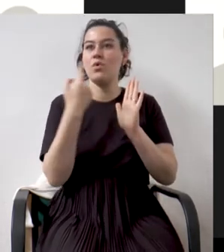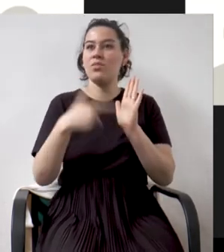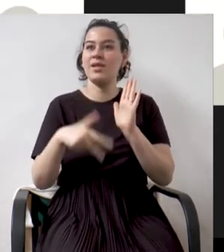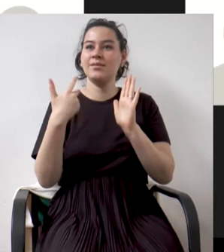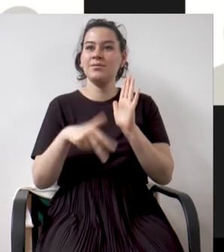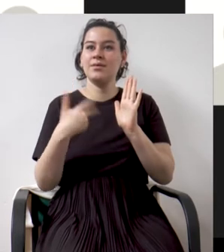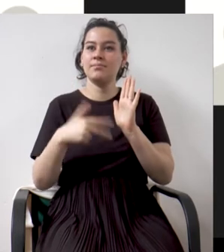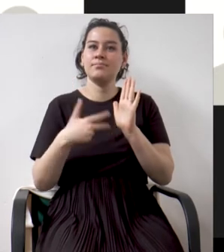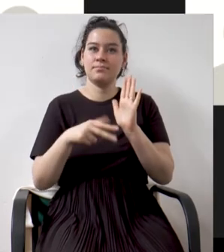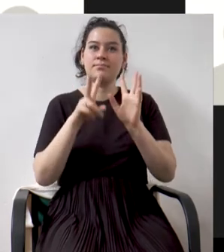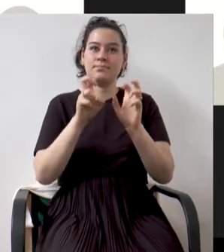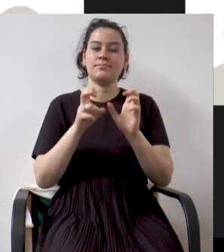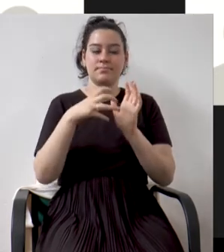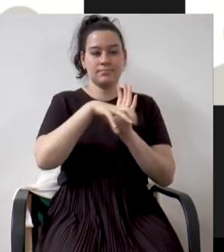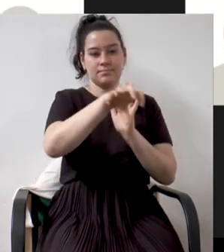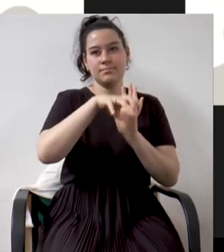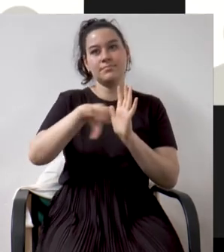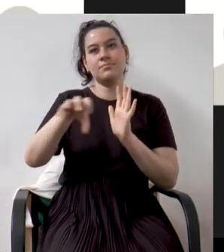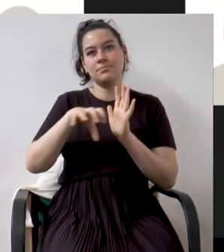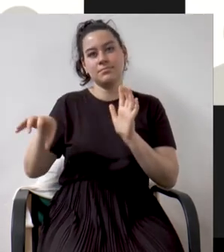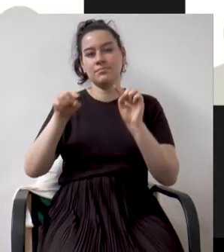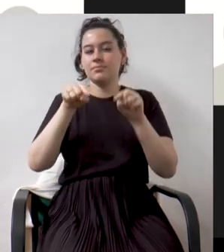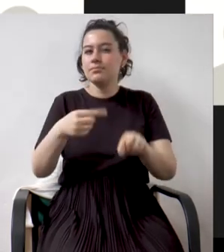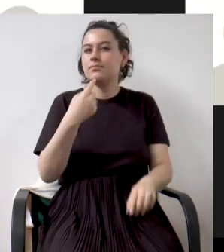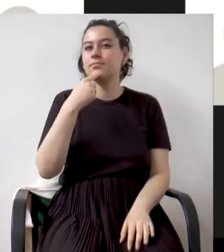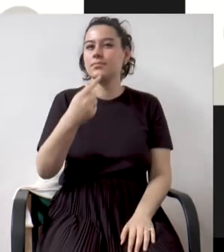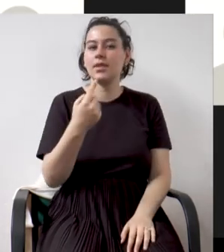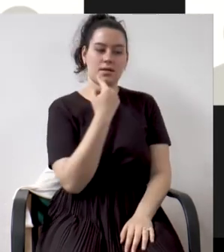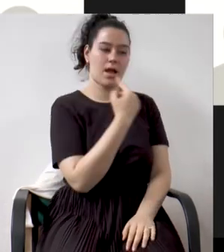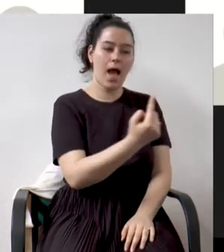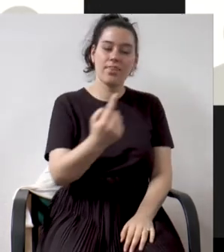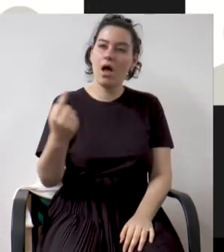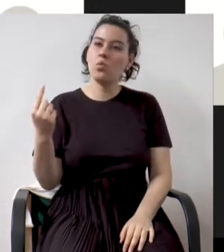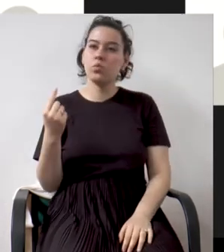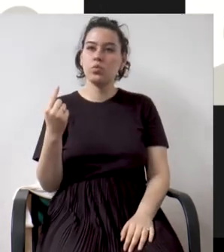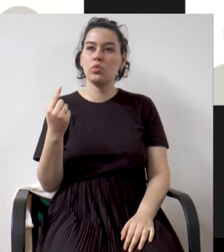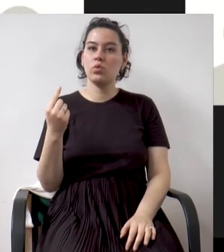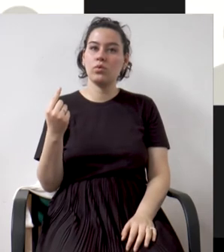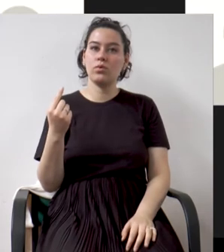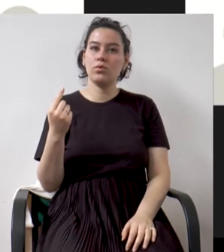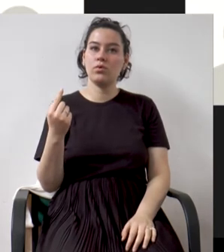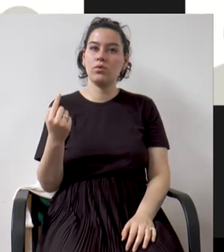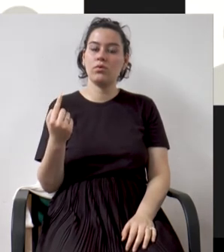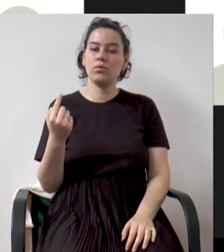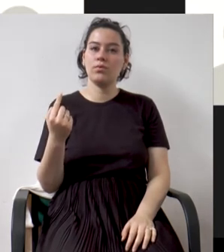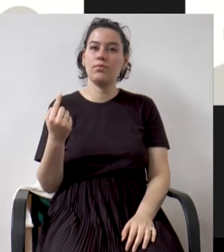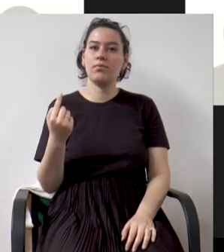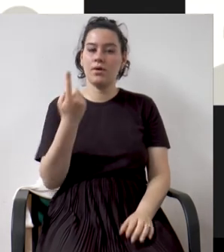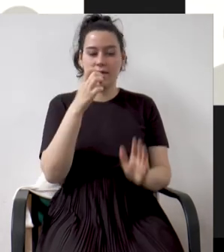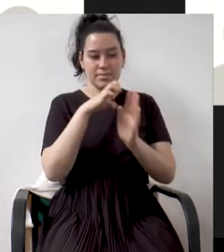ordenanza de los departamentos de los CENURES, que establece que cada CENUR establecerá un reglamento